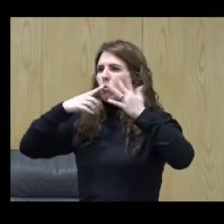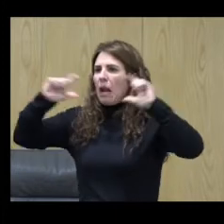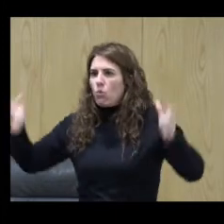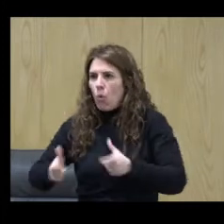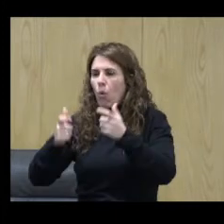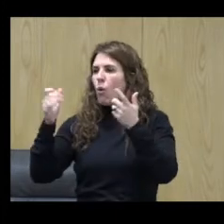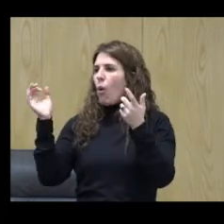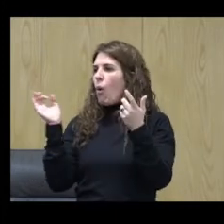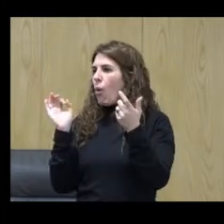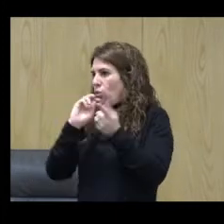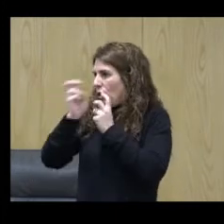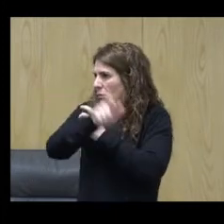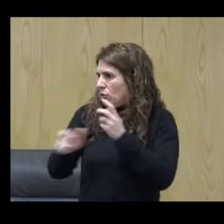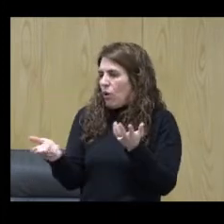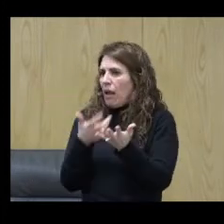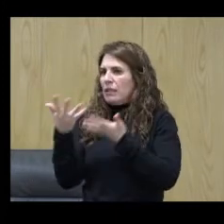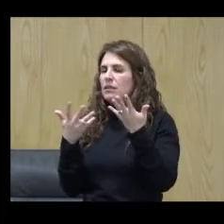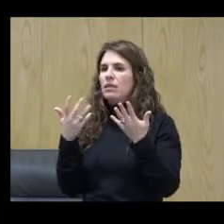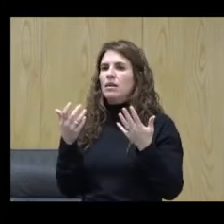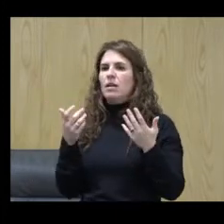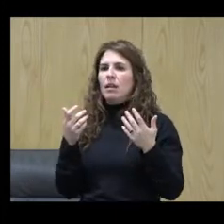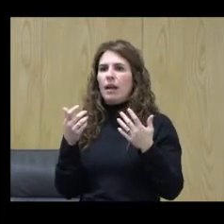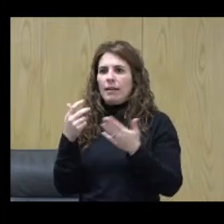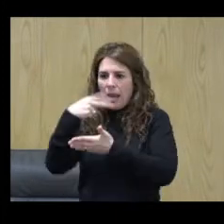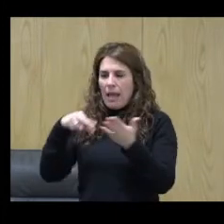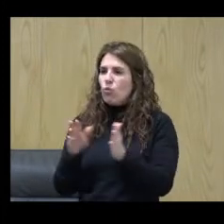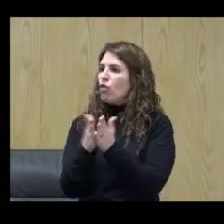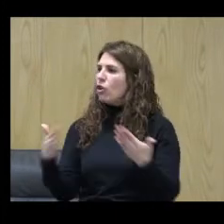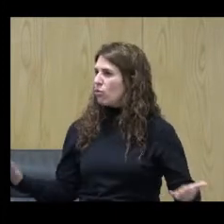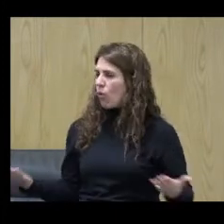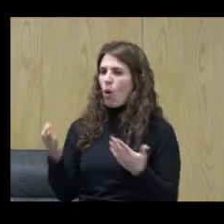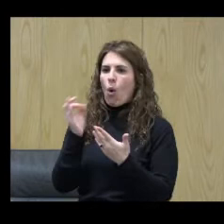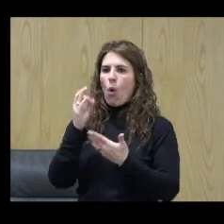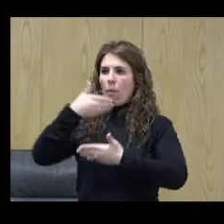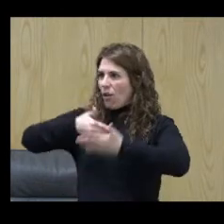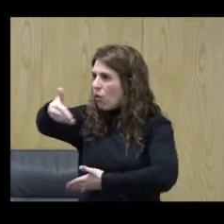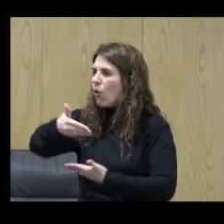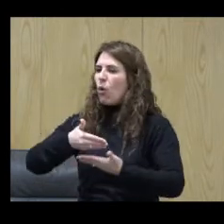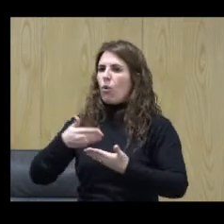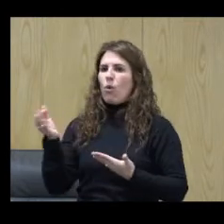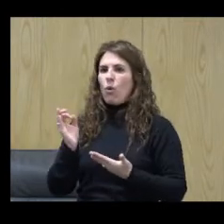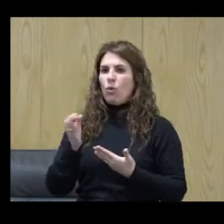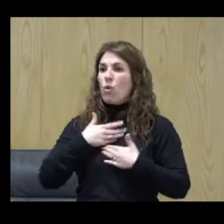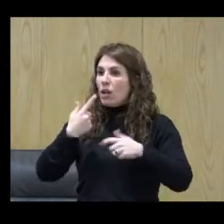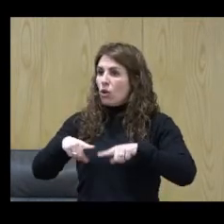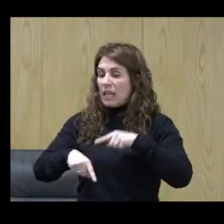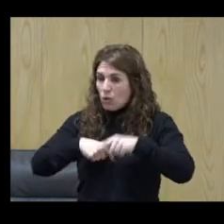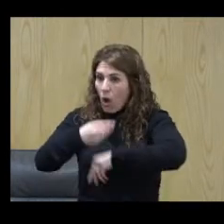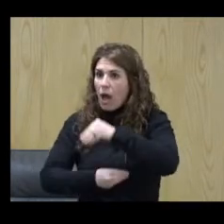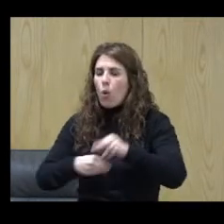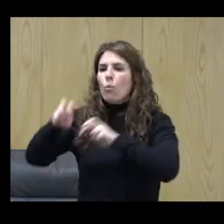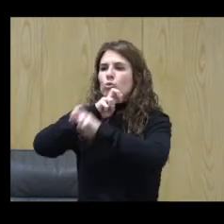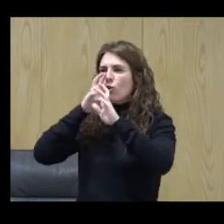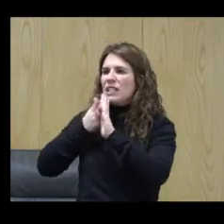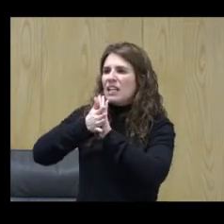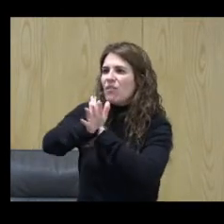tengo con otras personas, en leer un folleto, en leer el periódico, en cualquier cosa que haga. Entonces, en